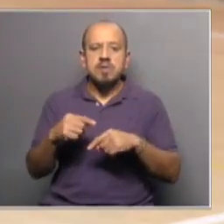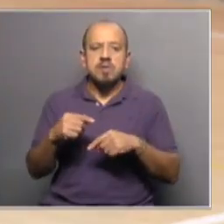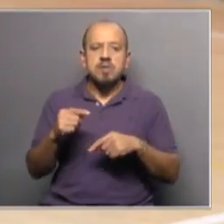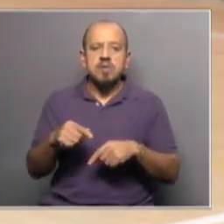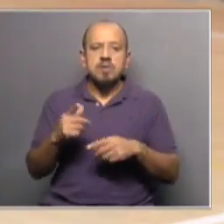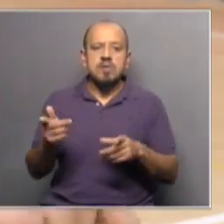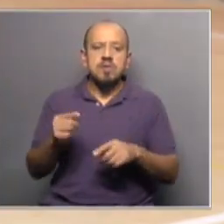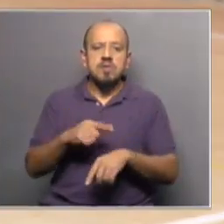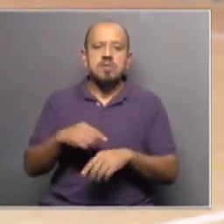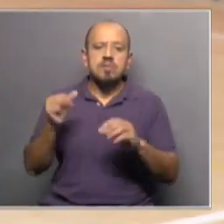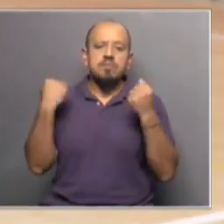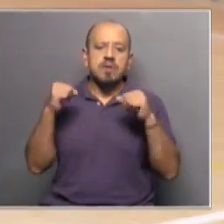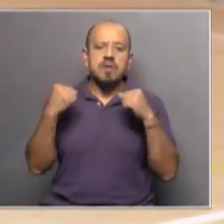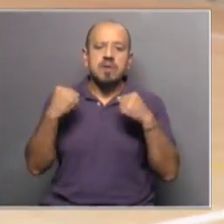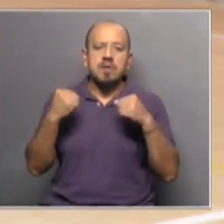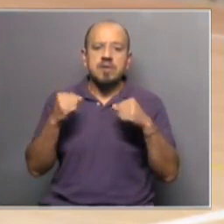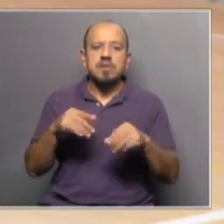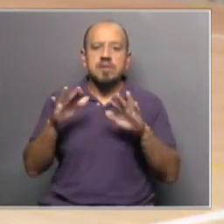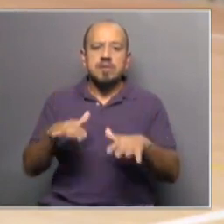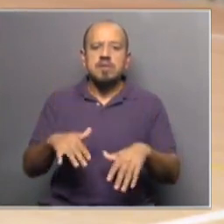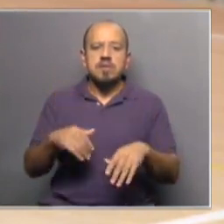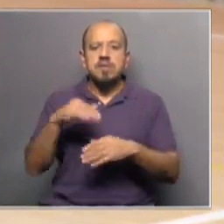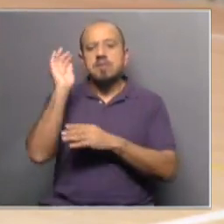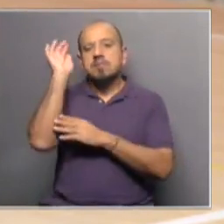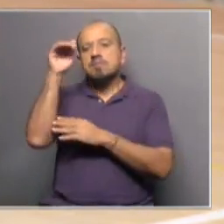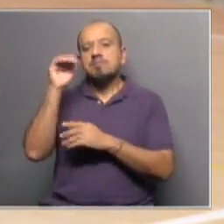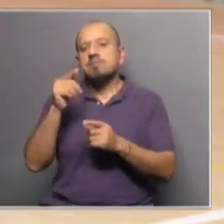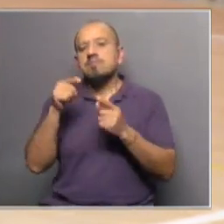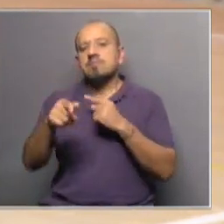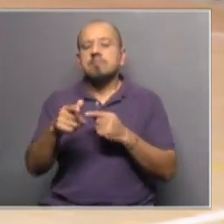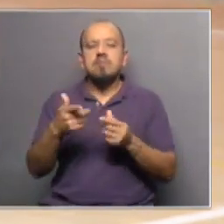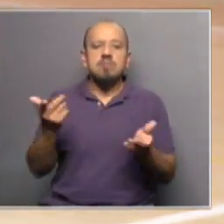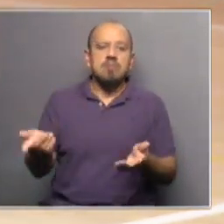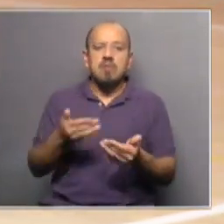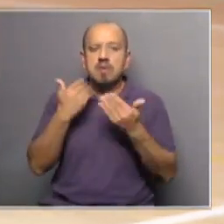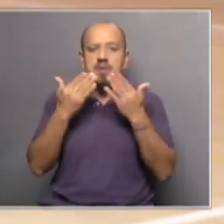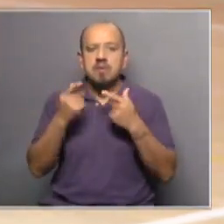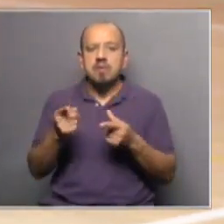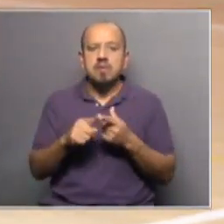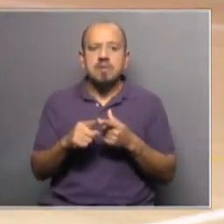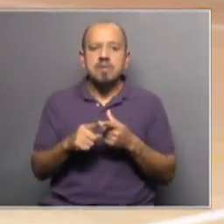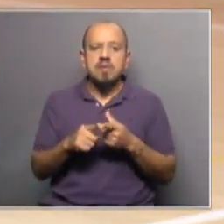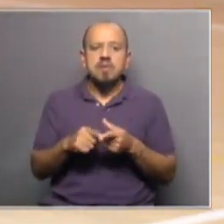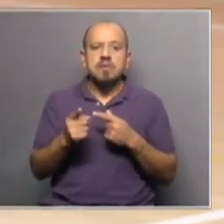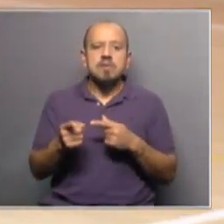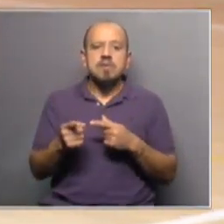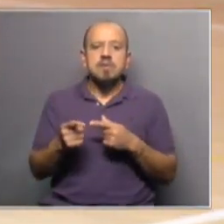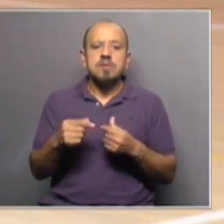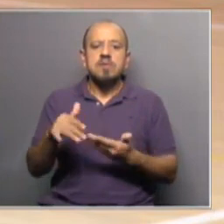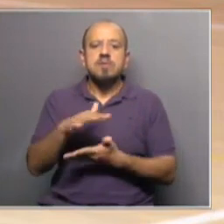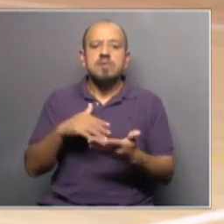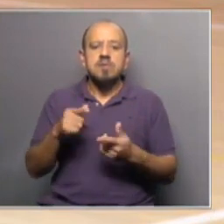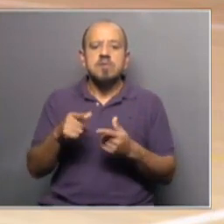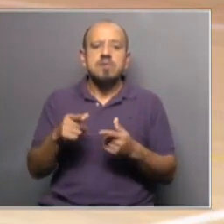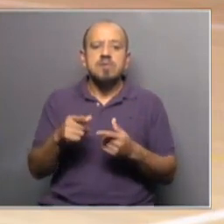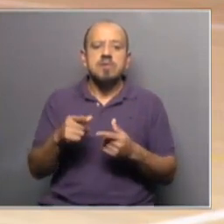acá, pasan un rato, entrenan, después se quedan tirando afuera, se quedan conversando las gradas. Eso es un espacio que yo creo que muchos